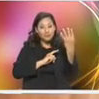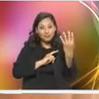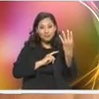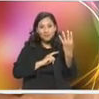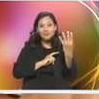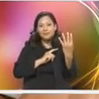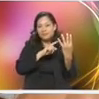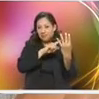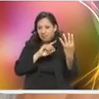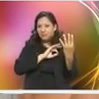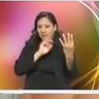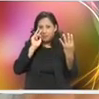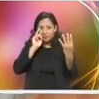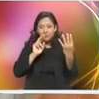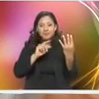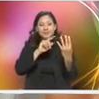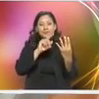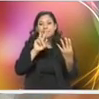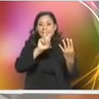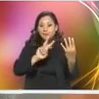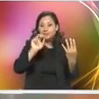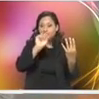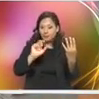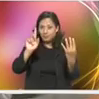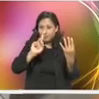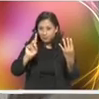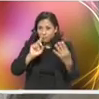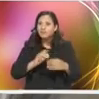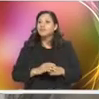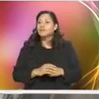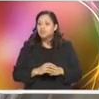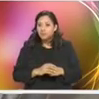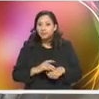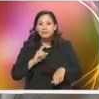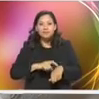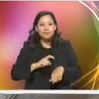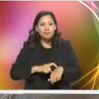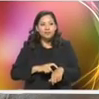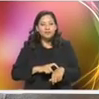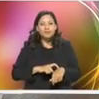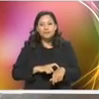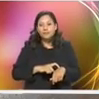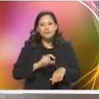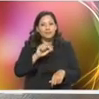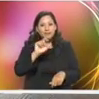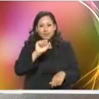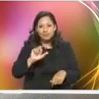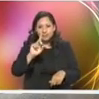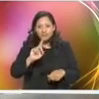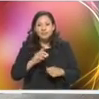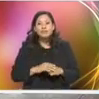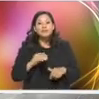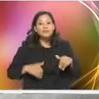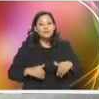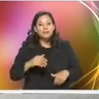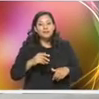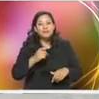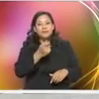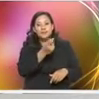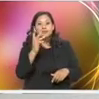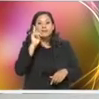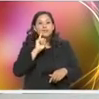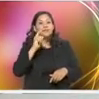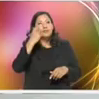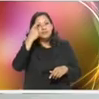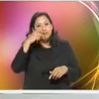vale muchísimo la pena. Está viernes, sábado y domingo. Ok, para todo los el fin de horarios semana. de siempre, el fin de Claro. semana. ¿Sí? Obra de mujeres, pero para toda la familia,